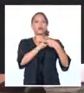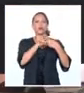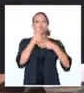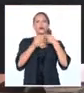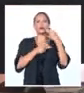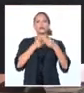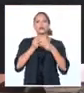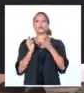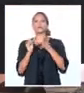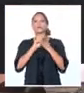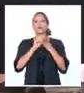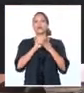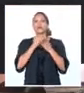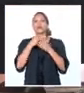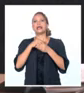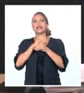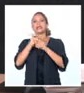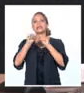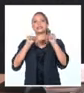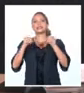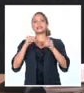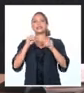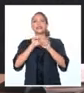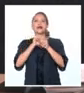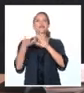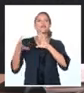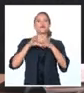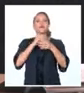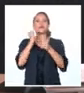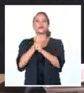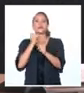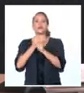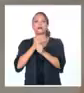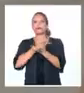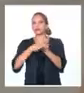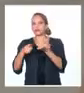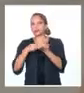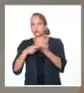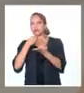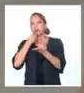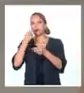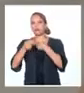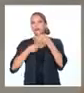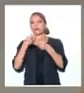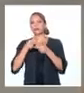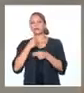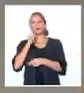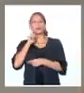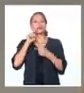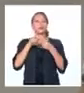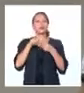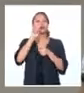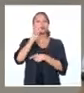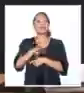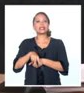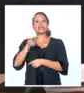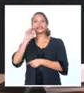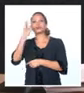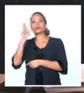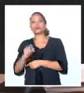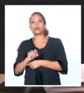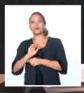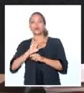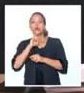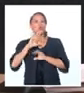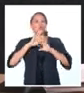distribución que hay del sistema de trabajo por semana, indudablemente podemos hacerlo, buscando resultados concretos. Como decimos, todo no lo vamos a